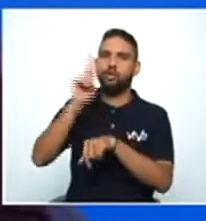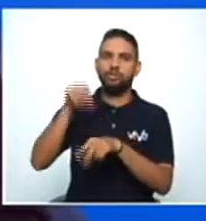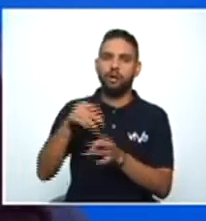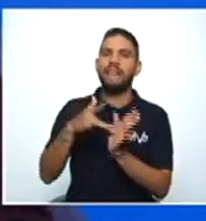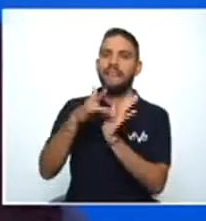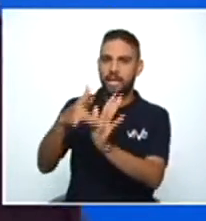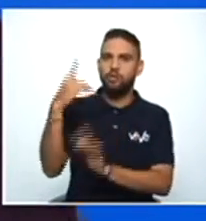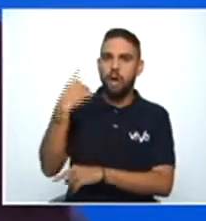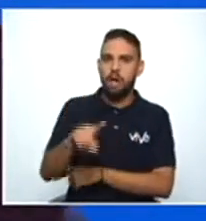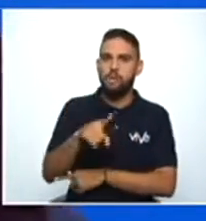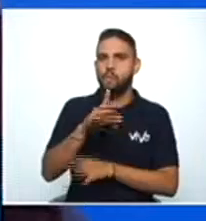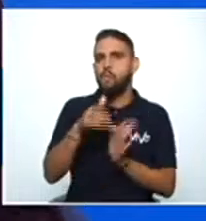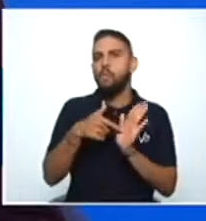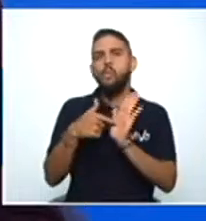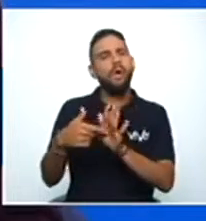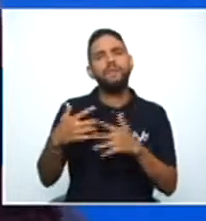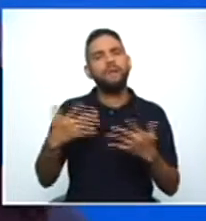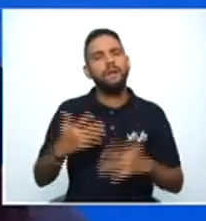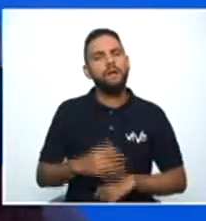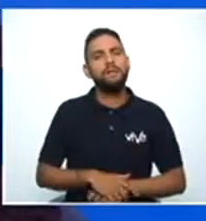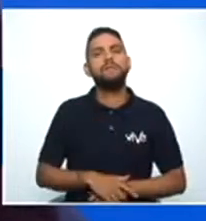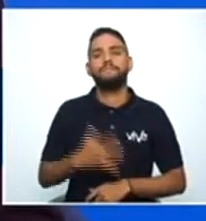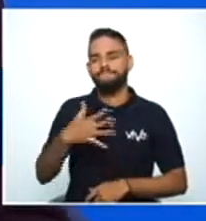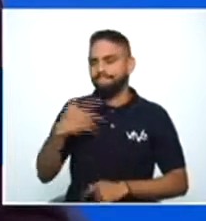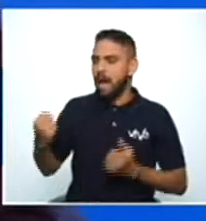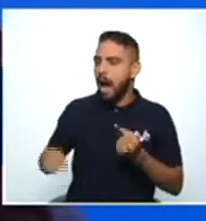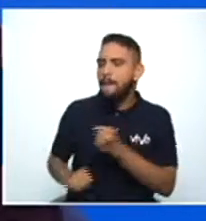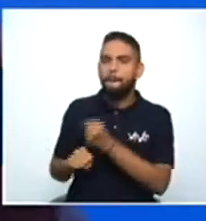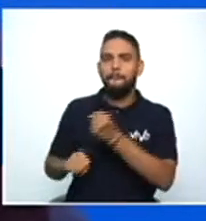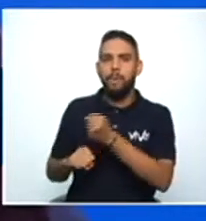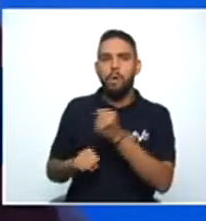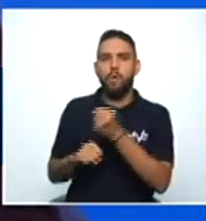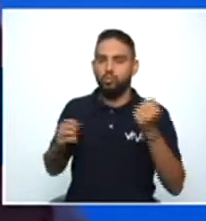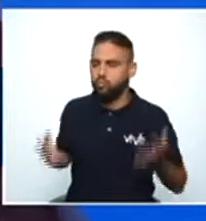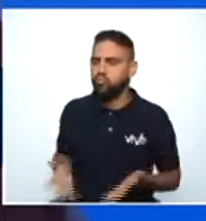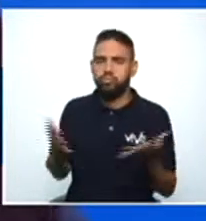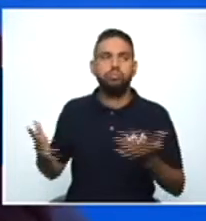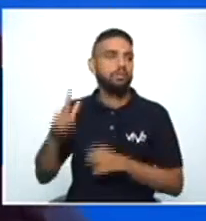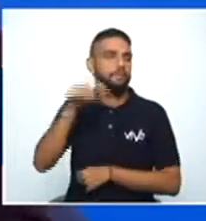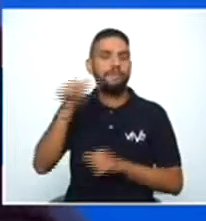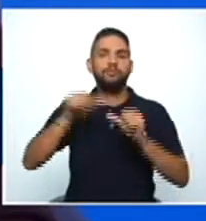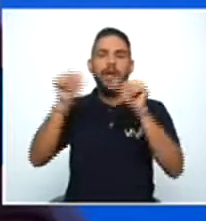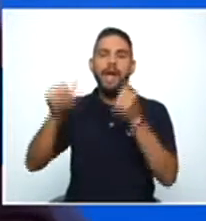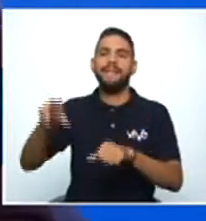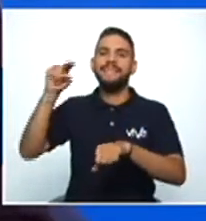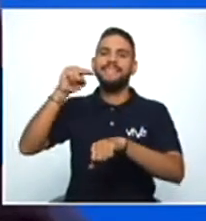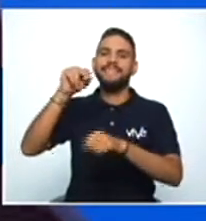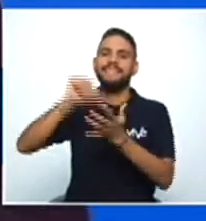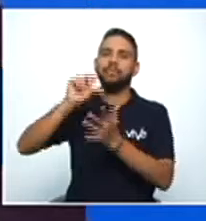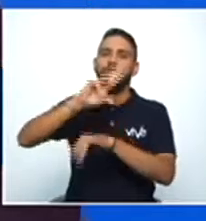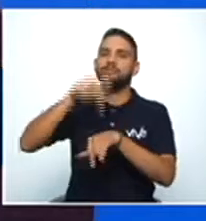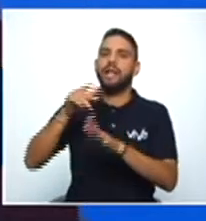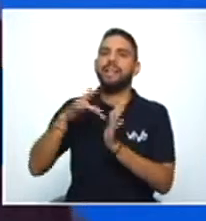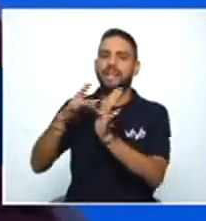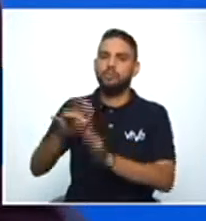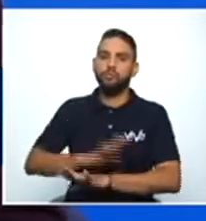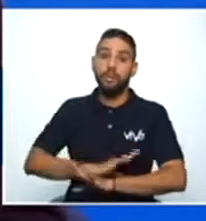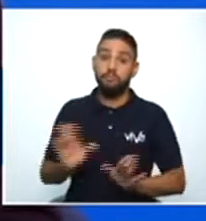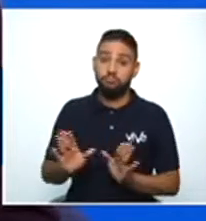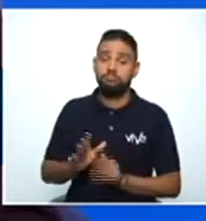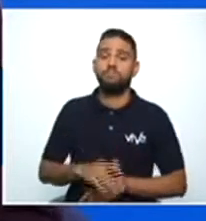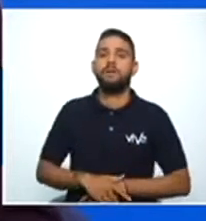estamos planteando lo que sería el mayor acompañamiento entre lo que es el artista y el centro nacional del disco en ese contexto estamos